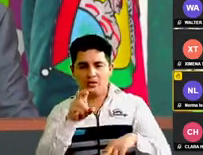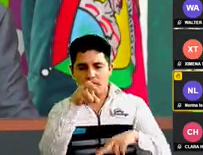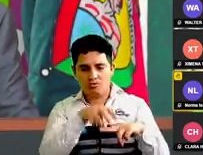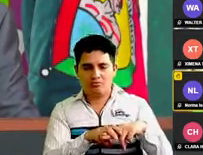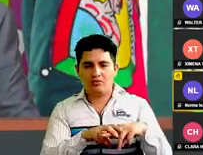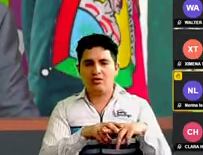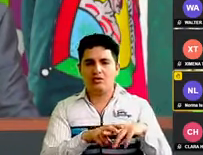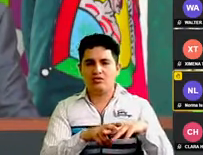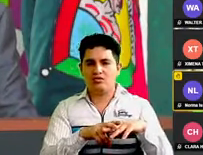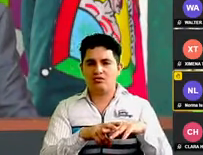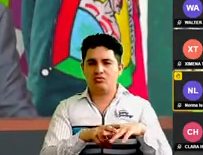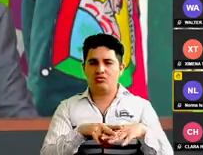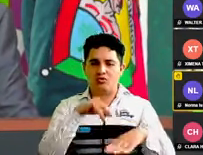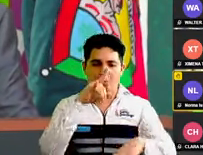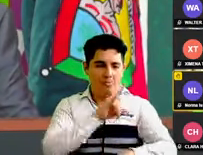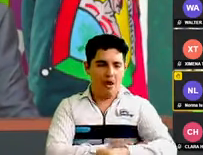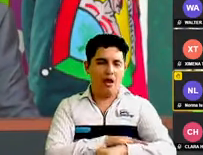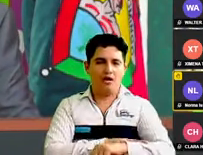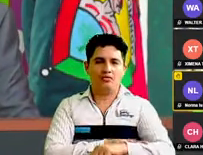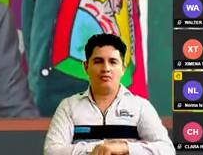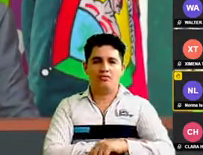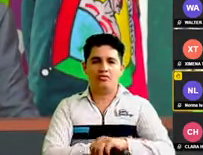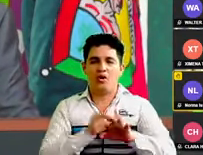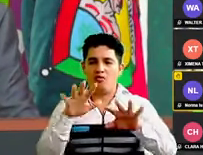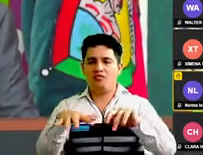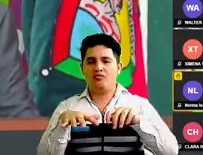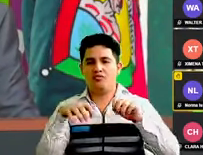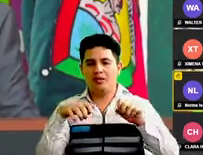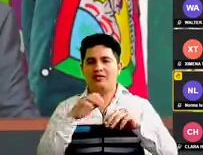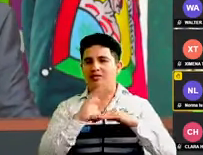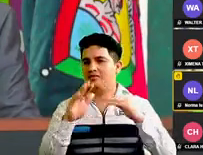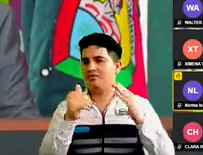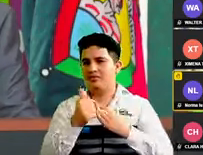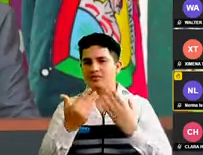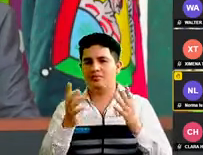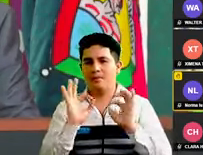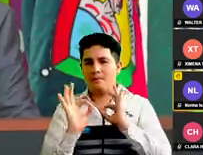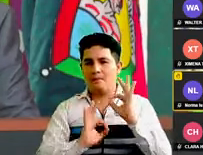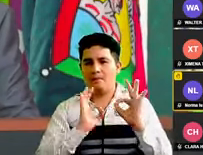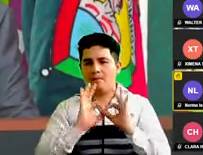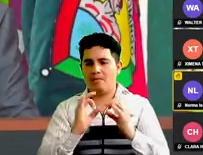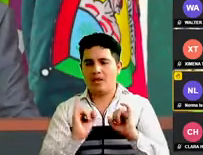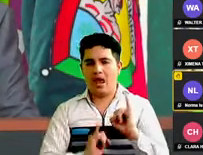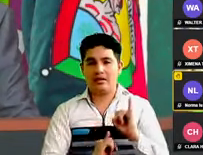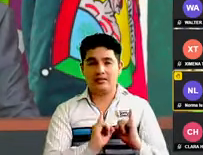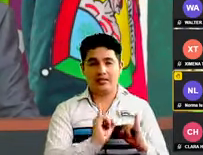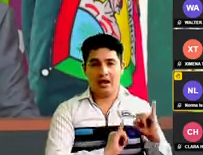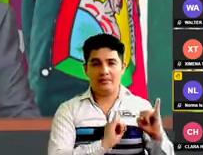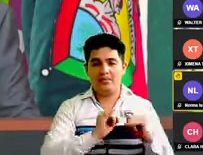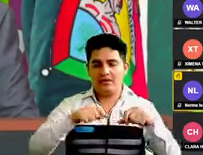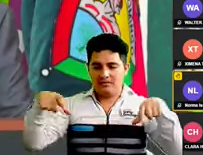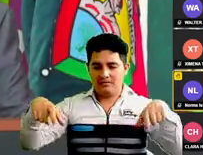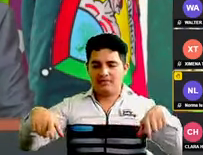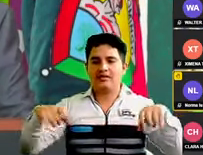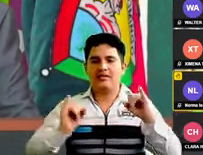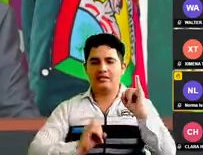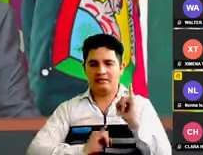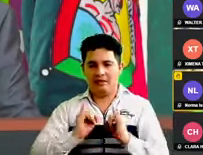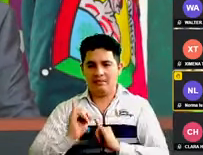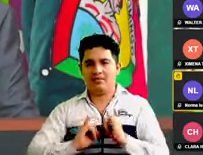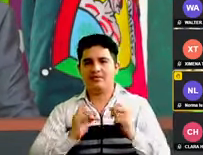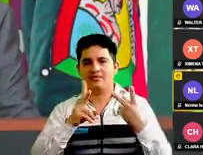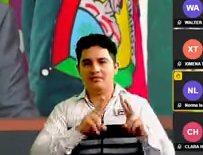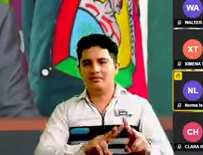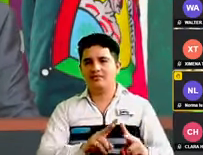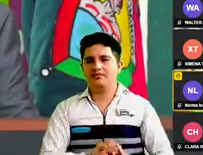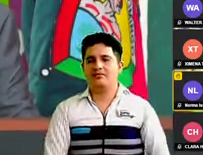los jugadores, para los suplentes y todo. Entonces, está sembrado césped. Y aquí es lo maravilloso, pues en